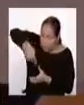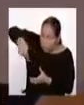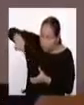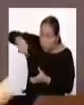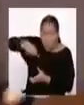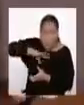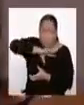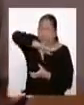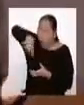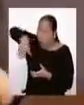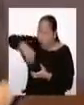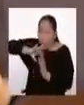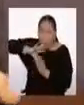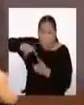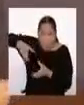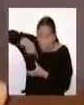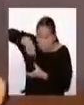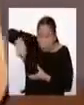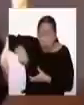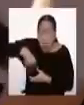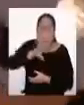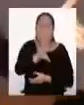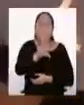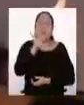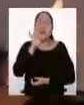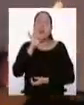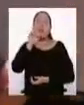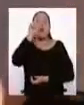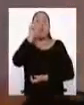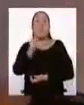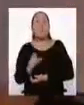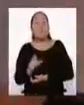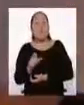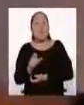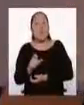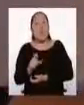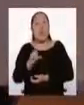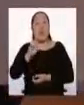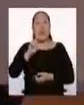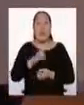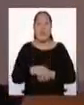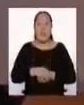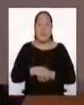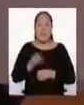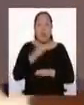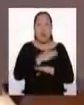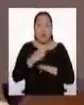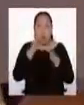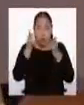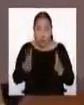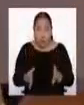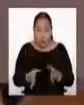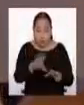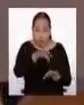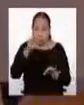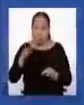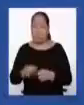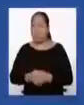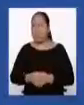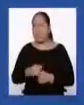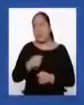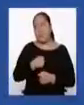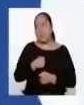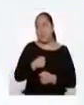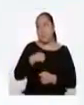imposible. Entonces, dije, pero bueno, tengo un proyecto imposible, tengo una posibilidad imposible, vamos a